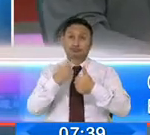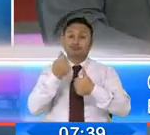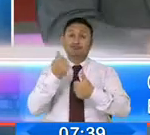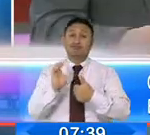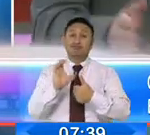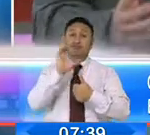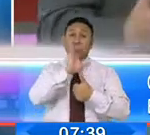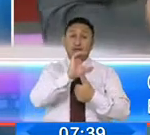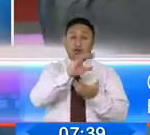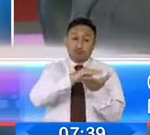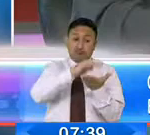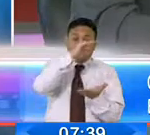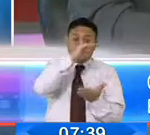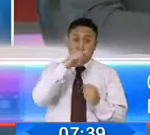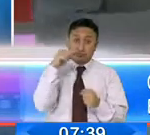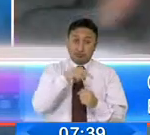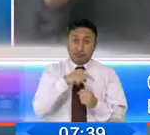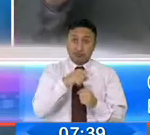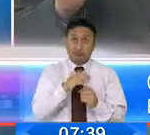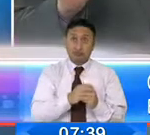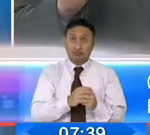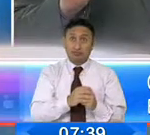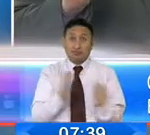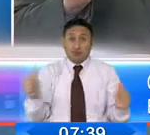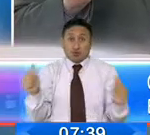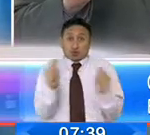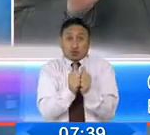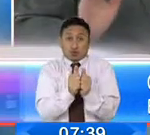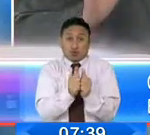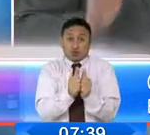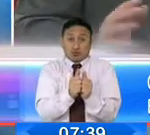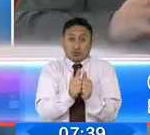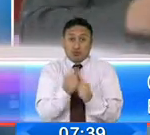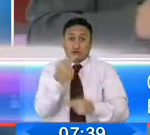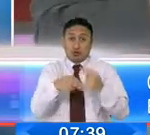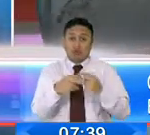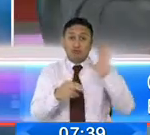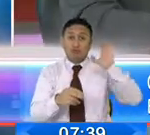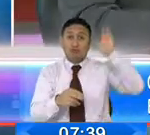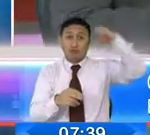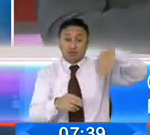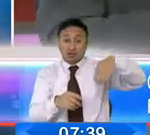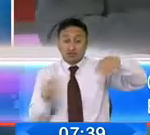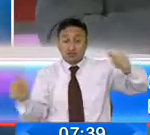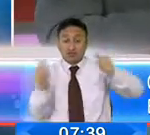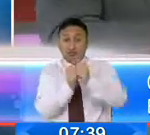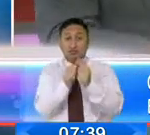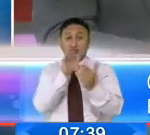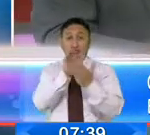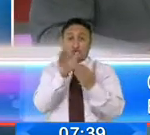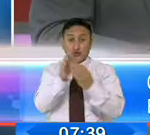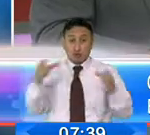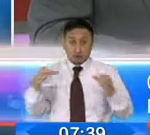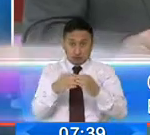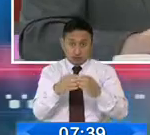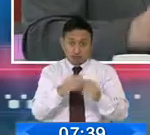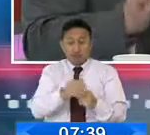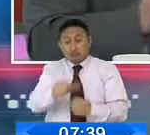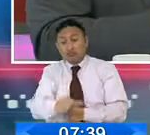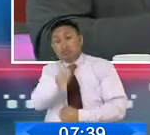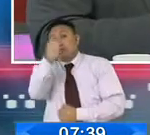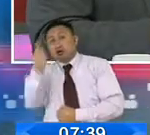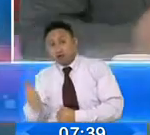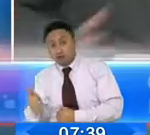Capital Crece, es sociedad con el emprendedor. O sea, el Estado es socio de este emprendedor. Y el otro, que es